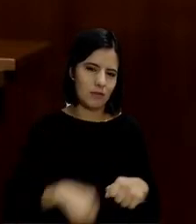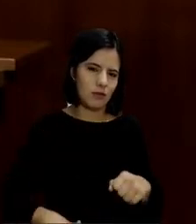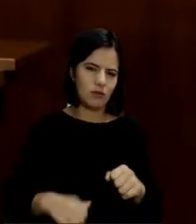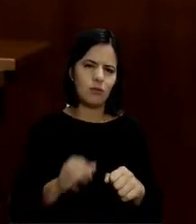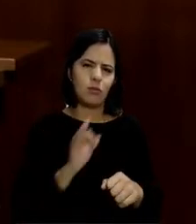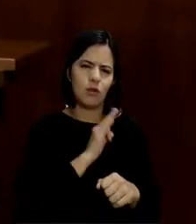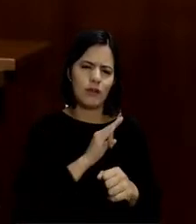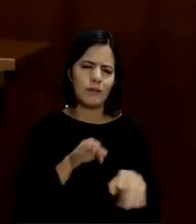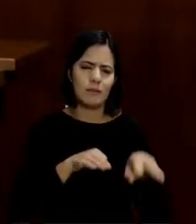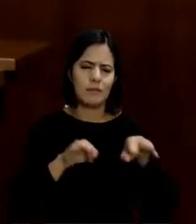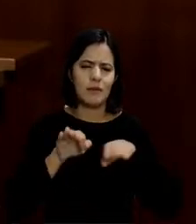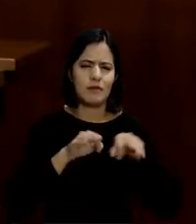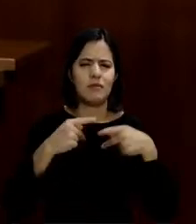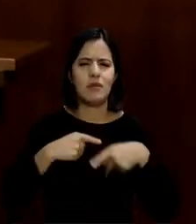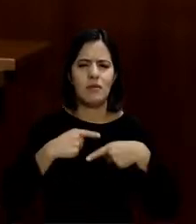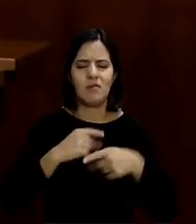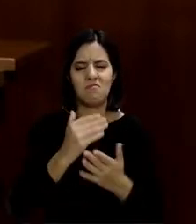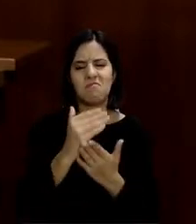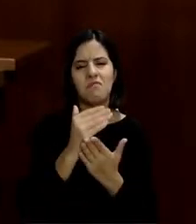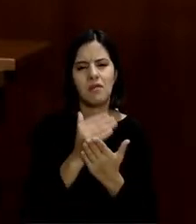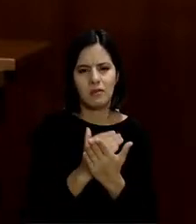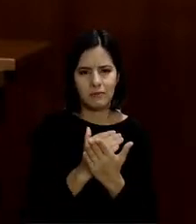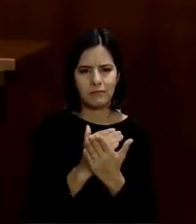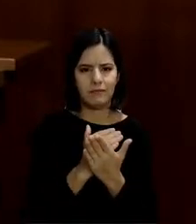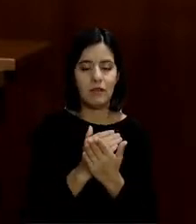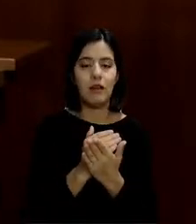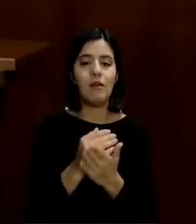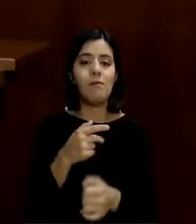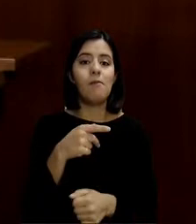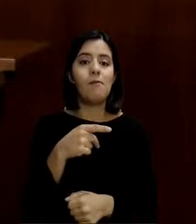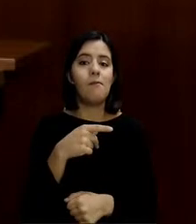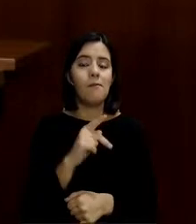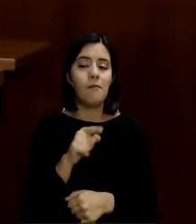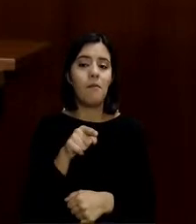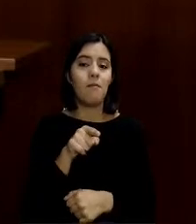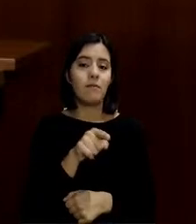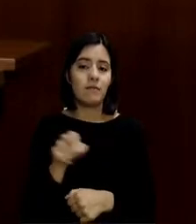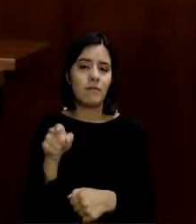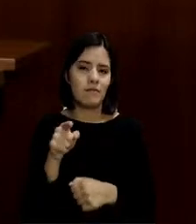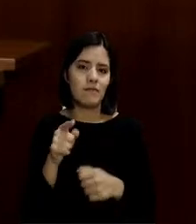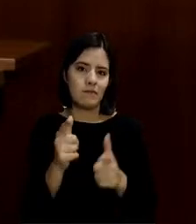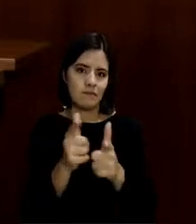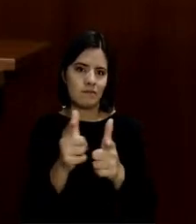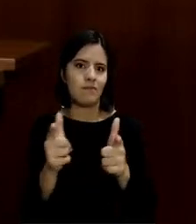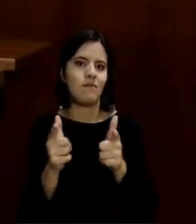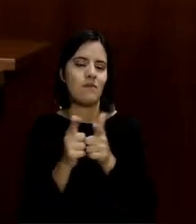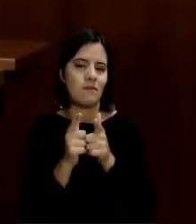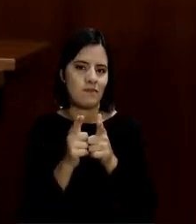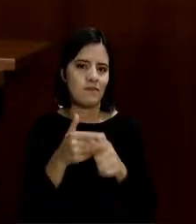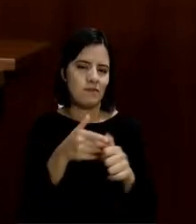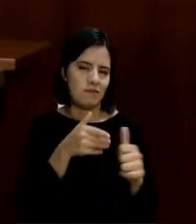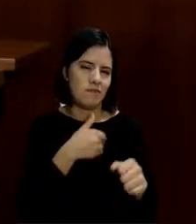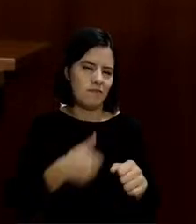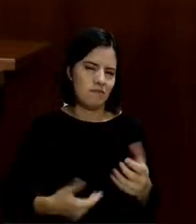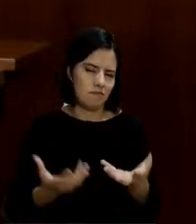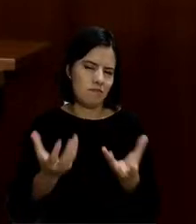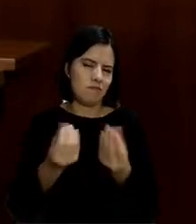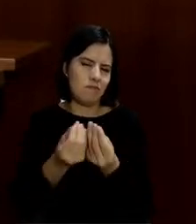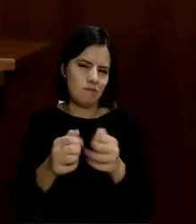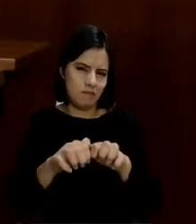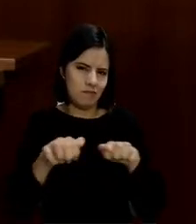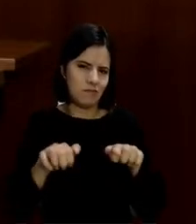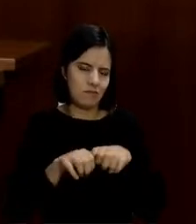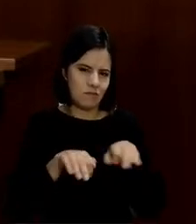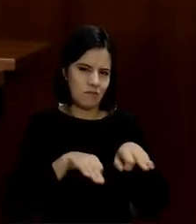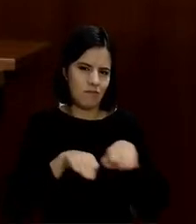para efectos prácticos en el funcionamiento de los ayuntamientos como cuerpos colegiados, el trabajo de las regidoras y